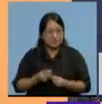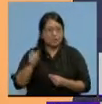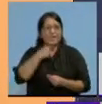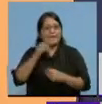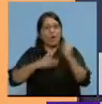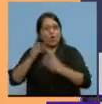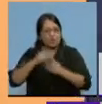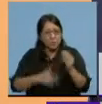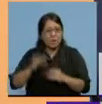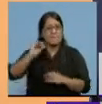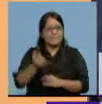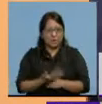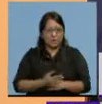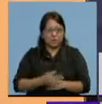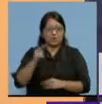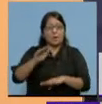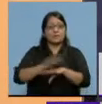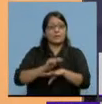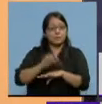nuestra responsabilidad como provincia